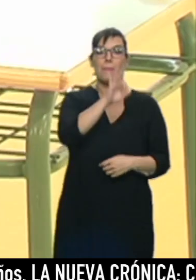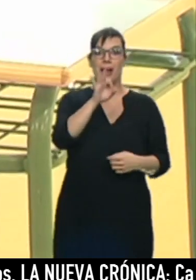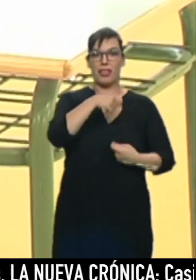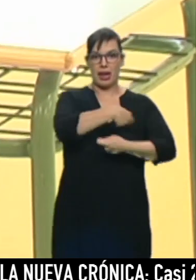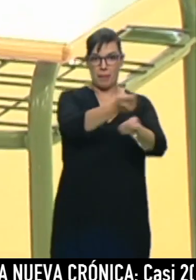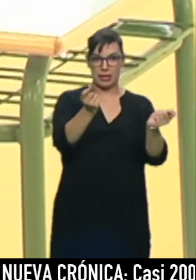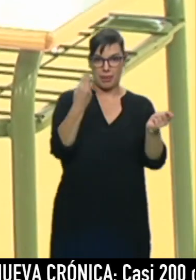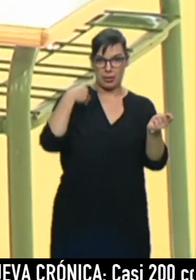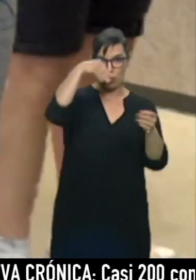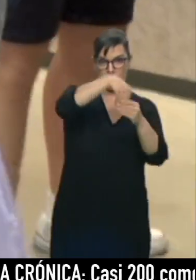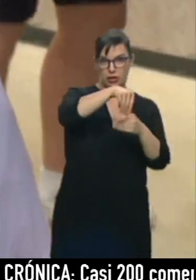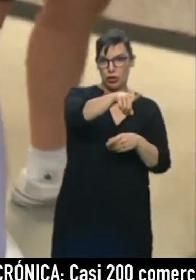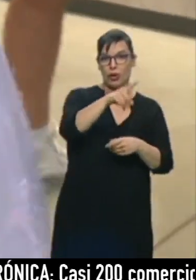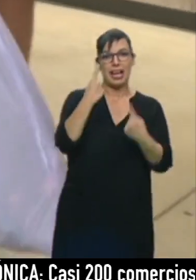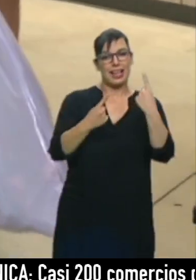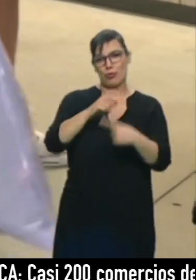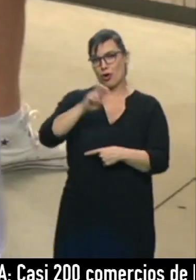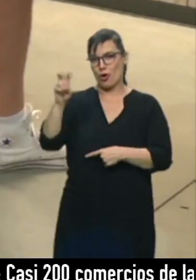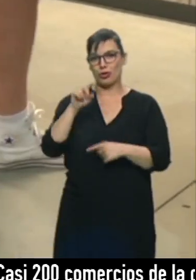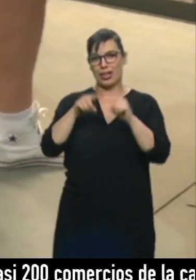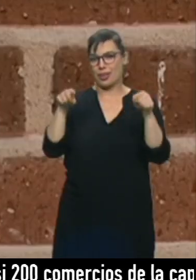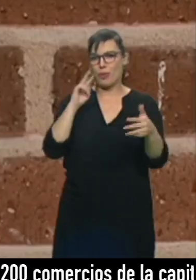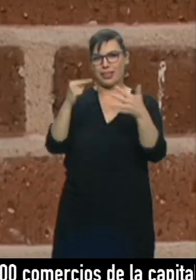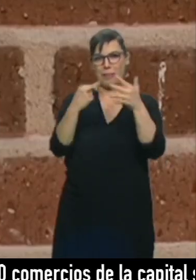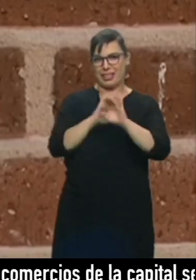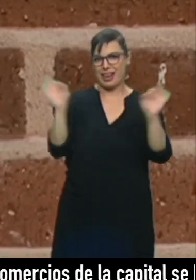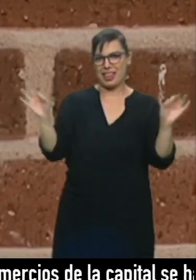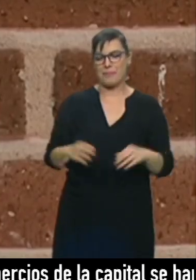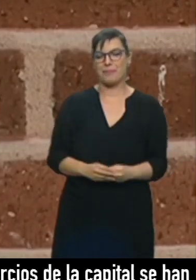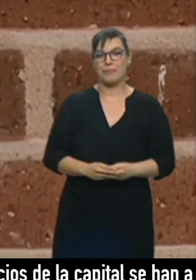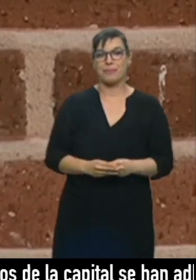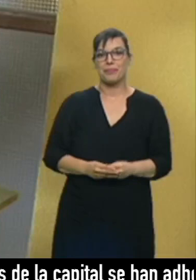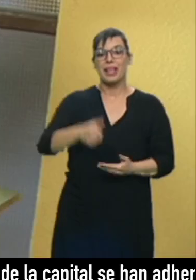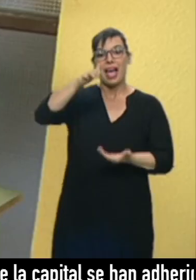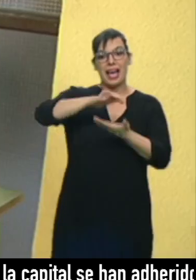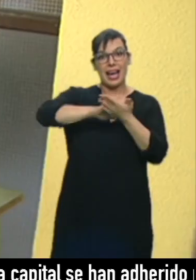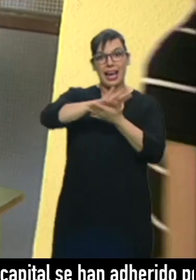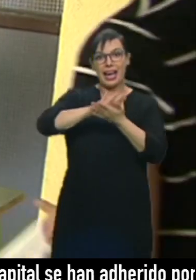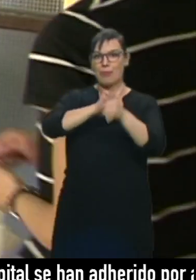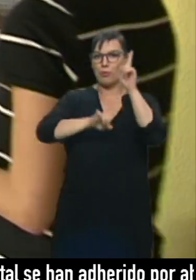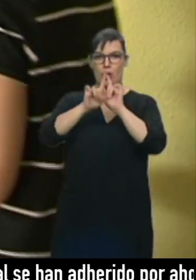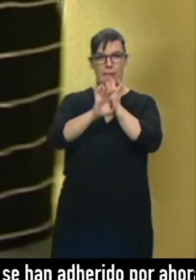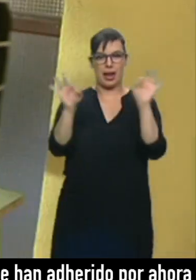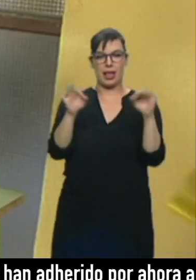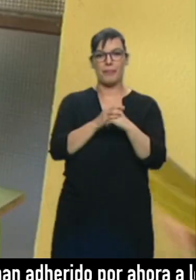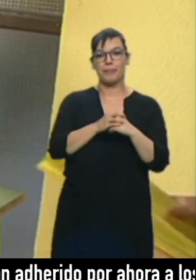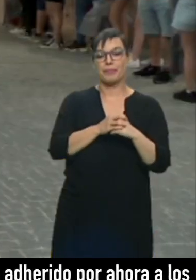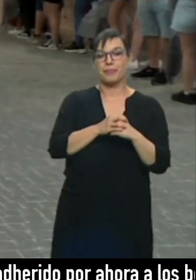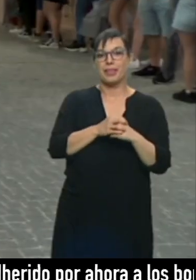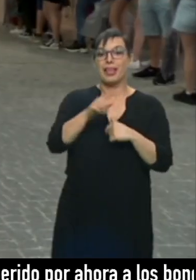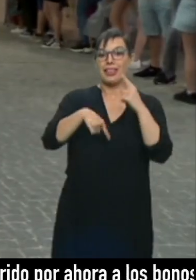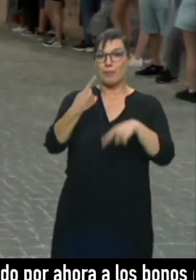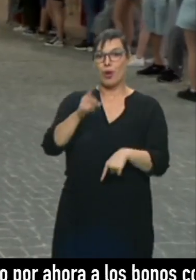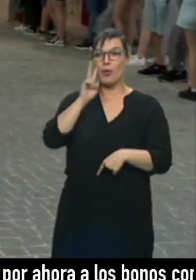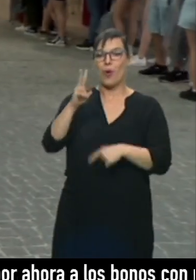y no había nada de transparente en algunas que asomaban por Segovia. Con el gel, ningún problema. Hoy les han tratado como héroes.